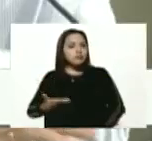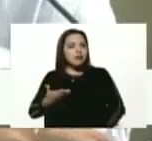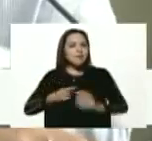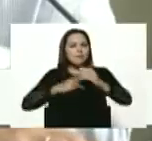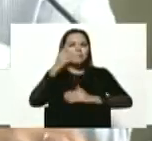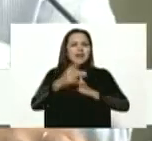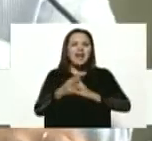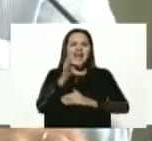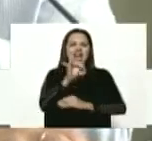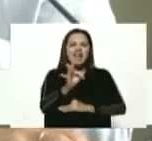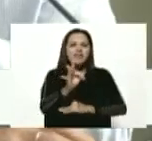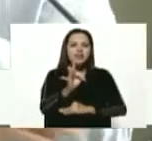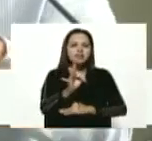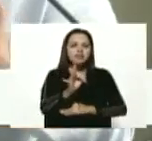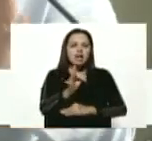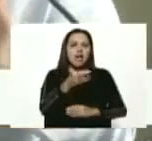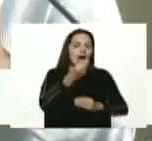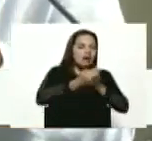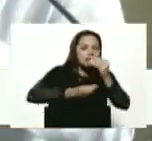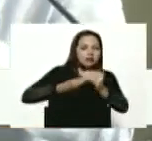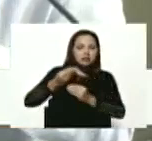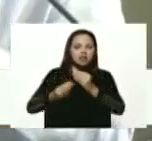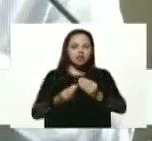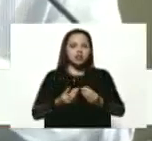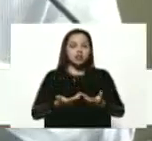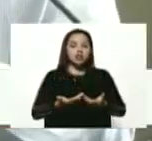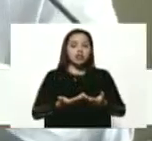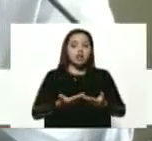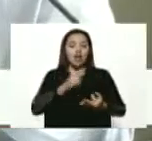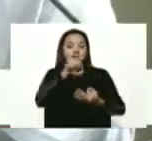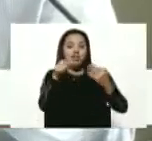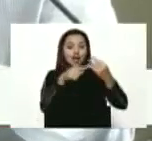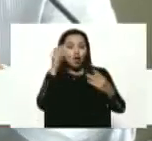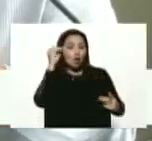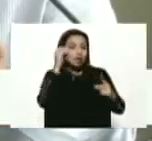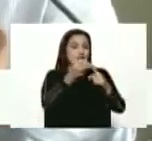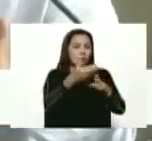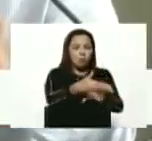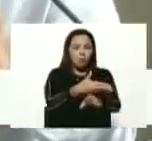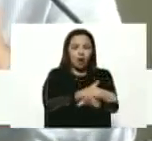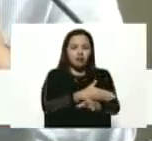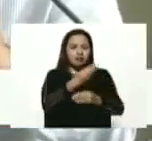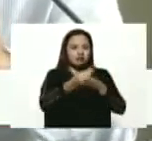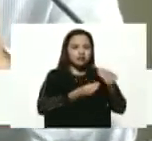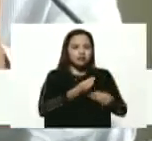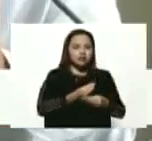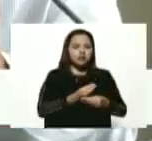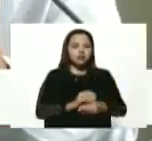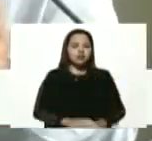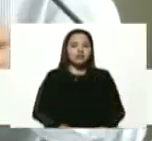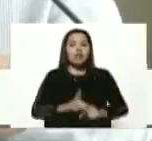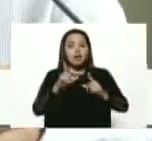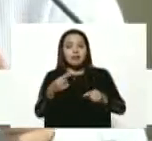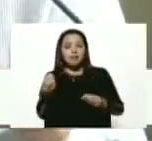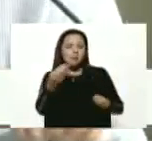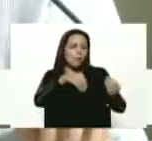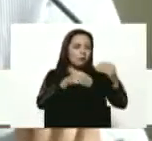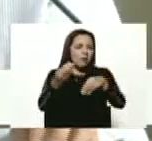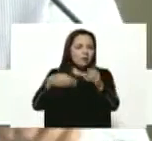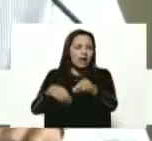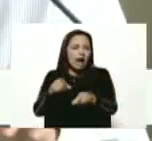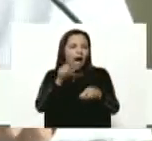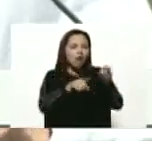lo hemos venido alimentando. Ya no solo son aquellos 3 elementos que nos habíamos fijado inicial, sino que le hemos venido también añadiendo